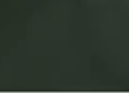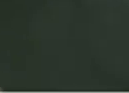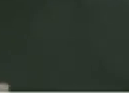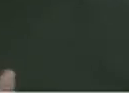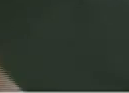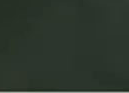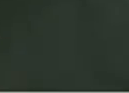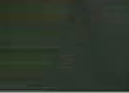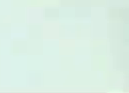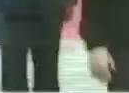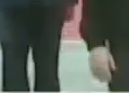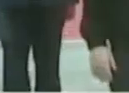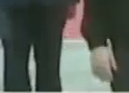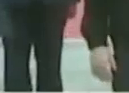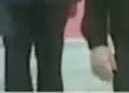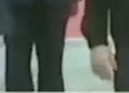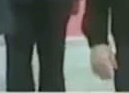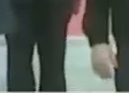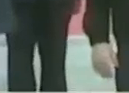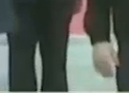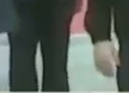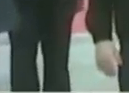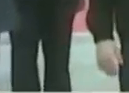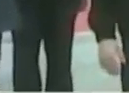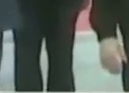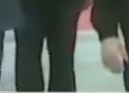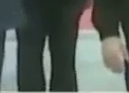de los sueños grandes.